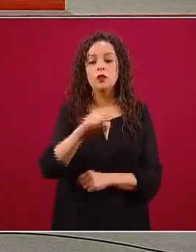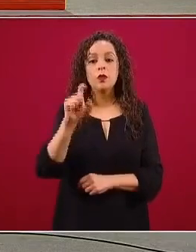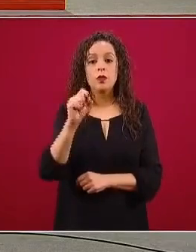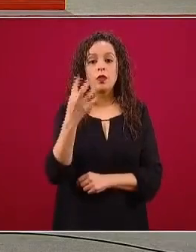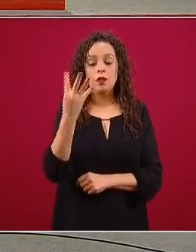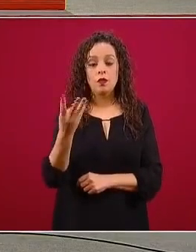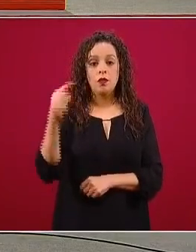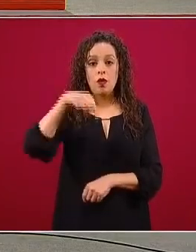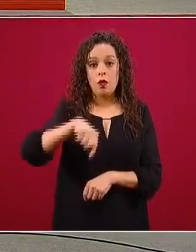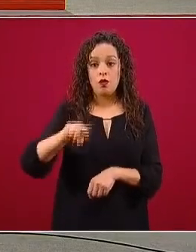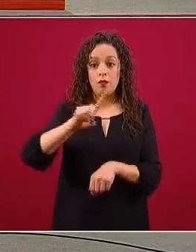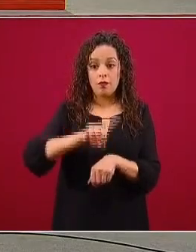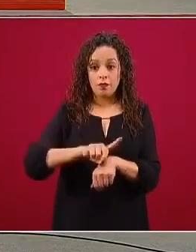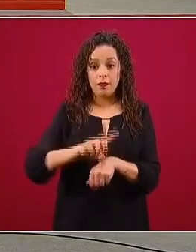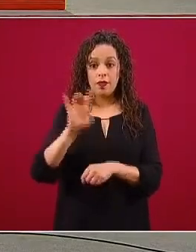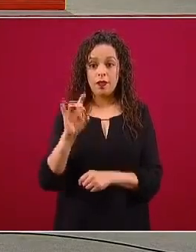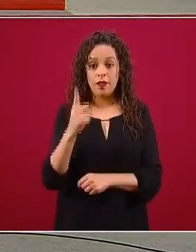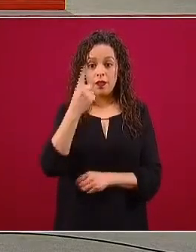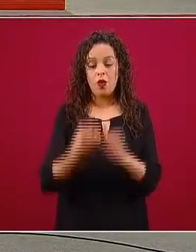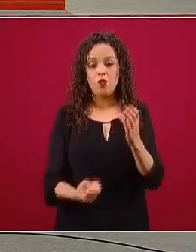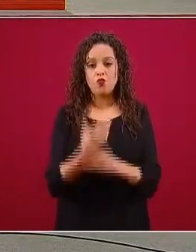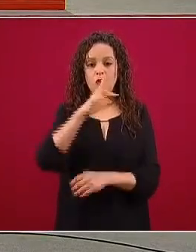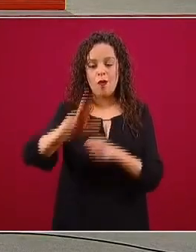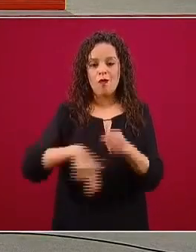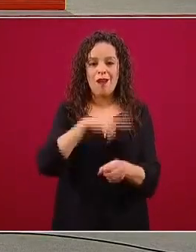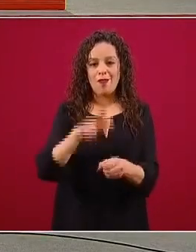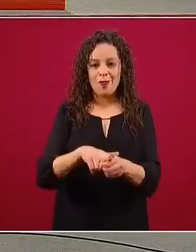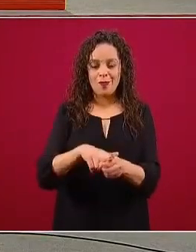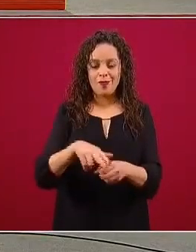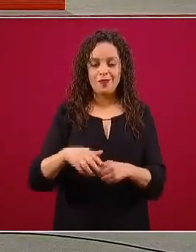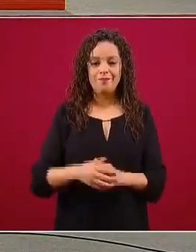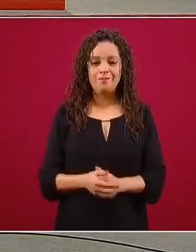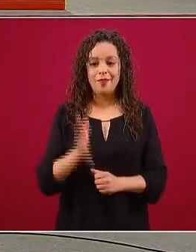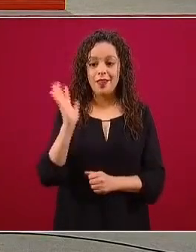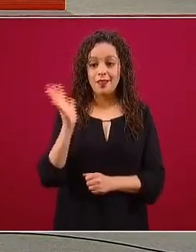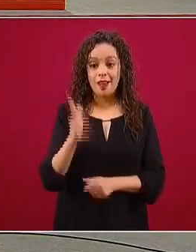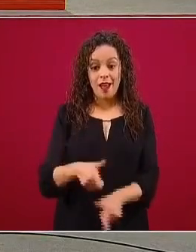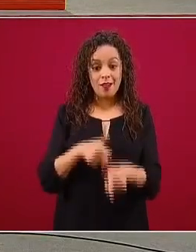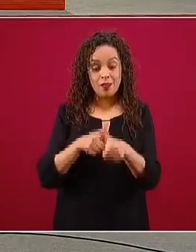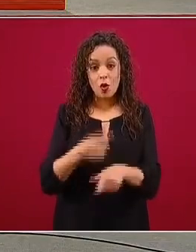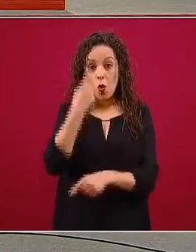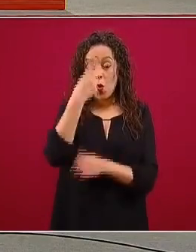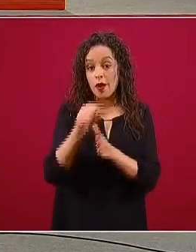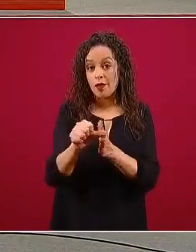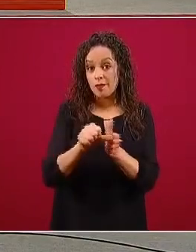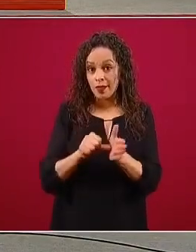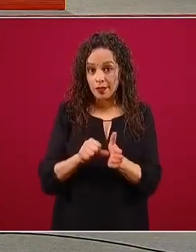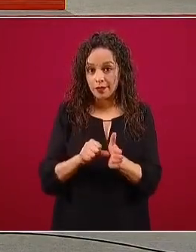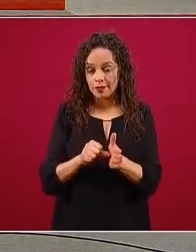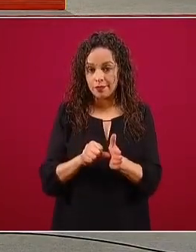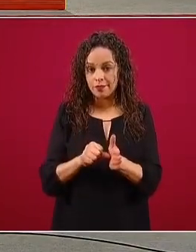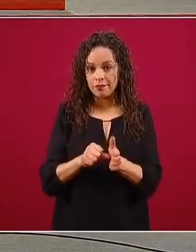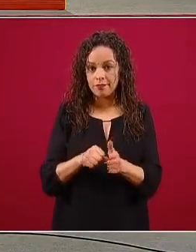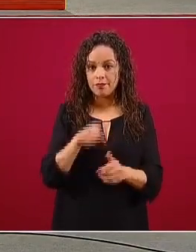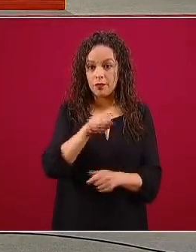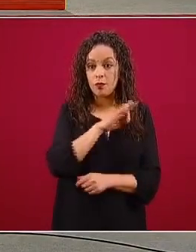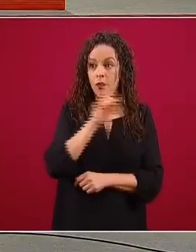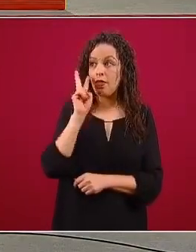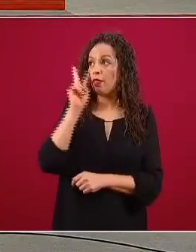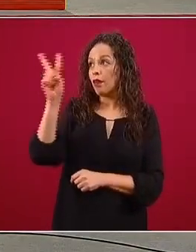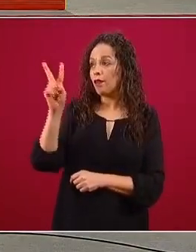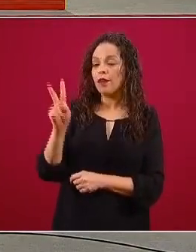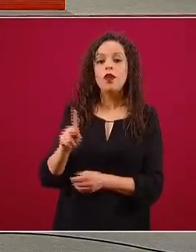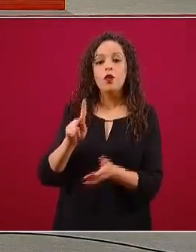número 31 de la nueva normalidad, cumpliendo pues prácticamente un mes. De hecho, pueden ver que nuestro calendario